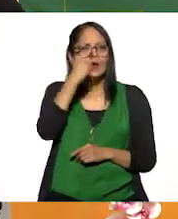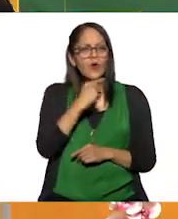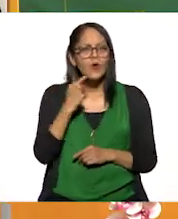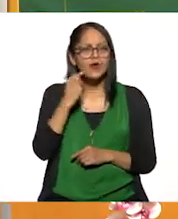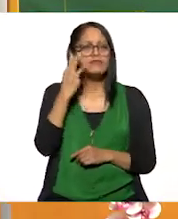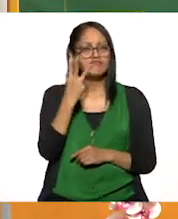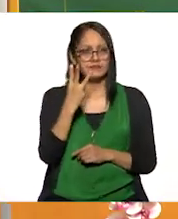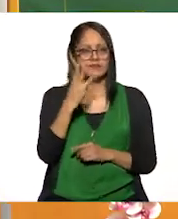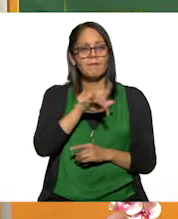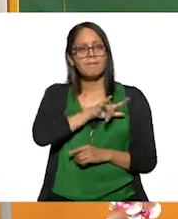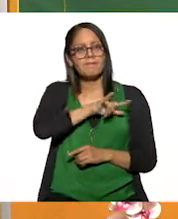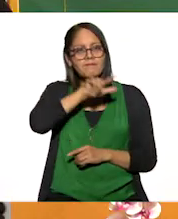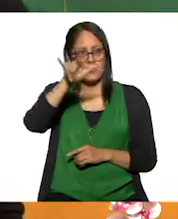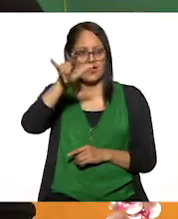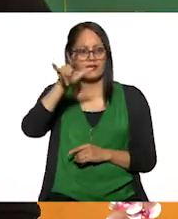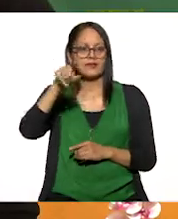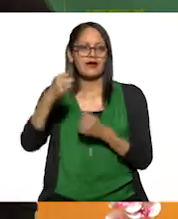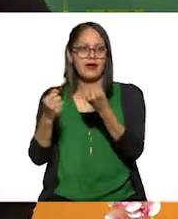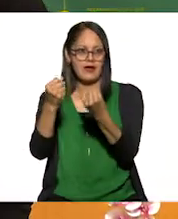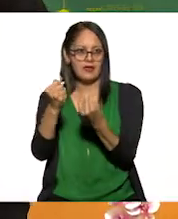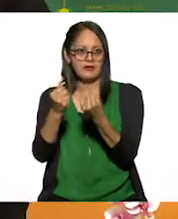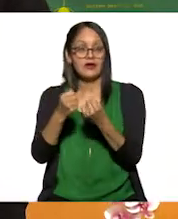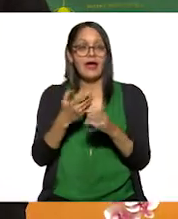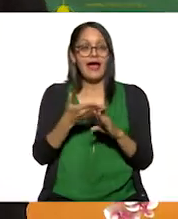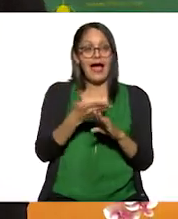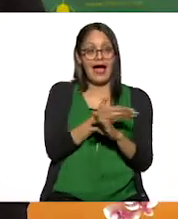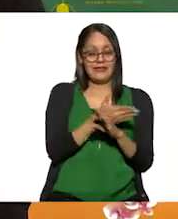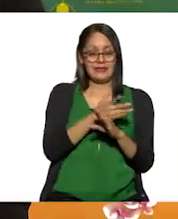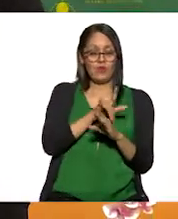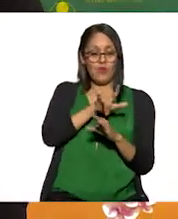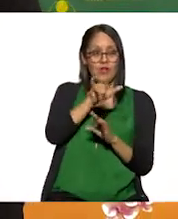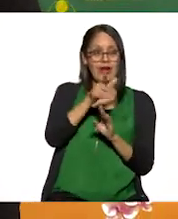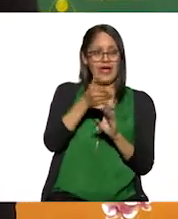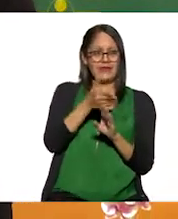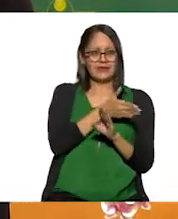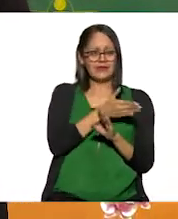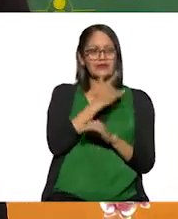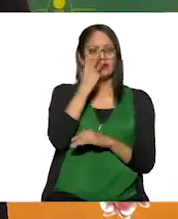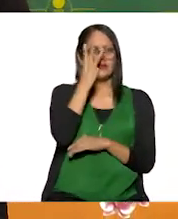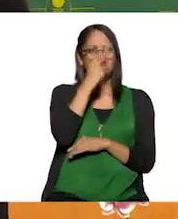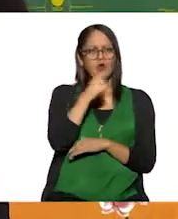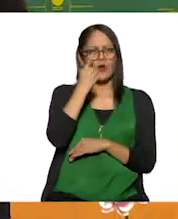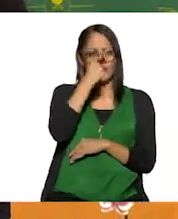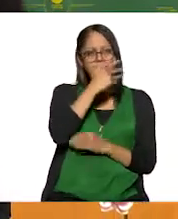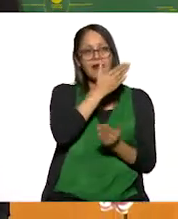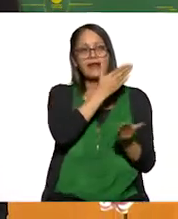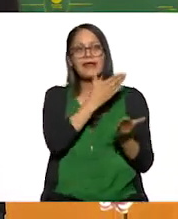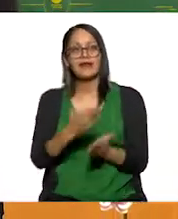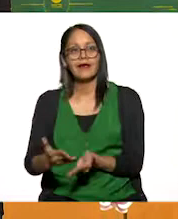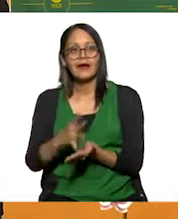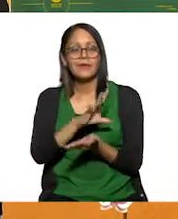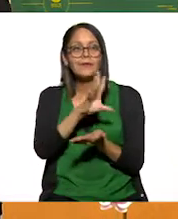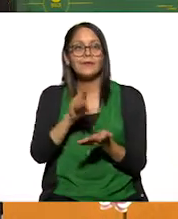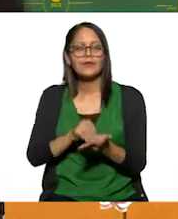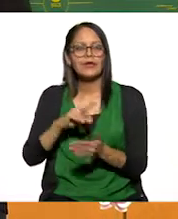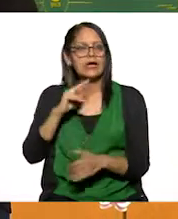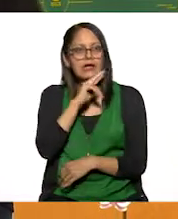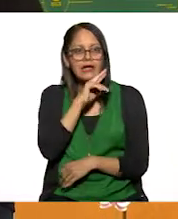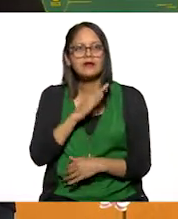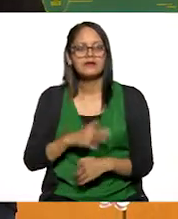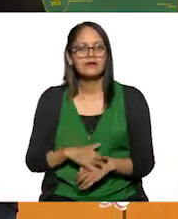3 horas. Su vuelo tenía que salir 3 horas antes, mínimo para que llegara barriendo. Digamos que llegara